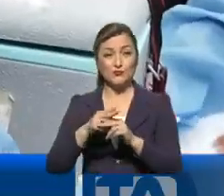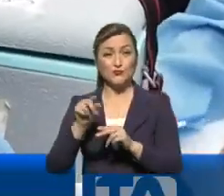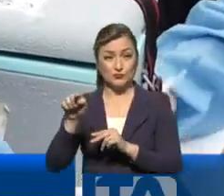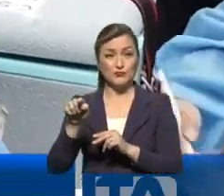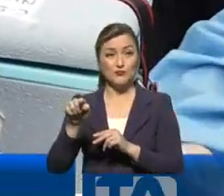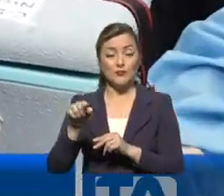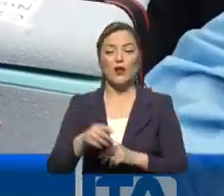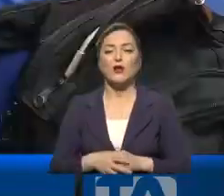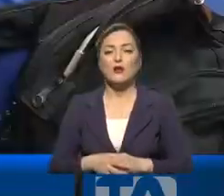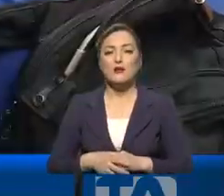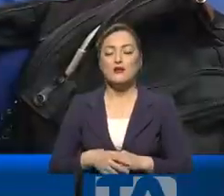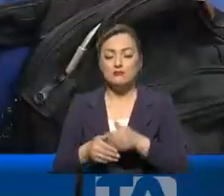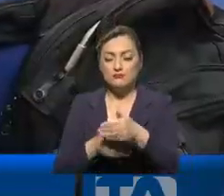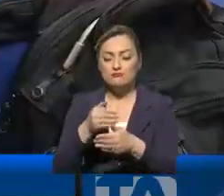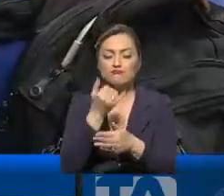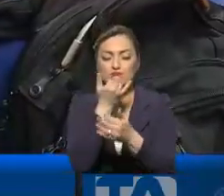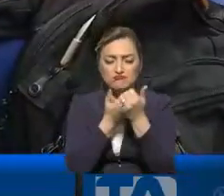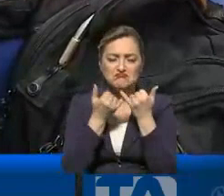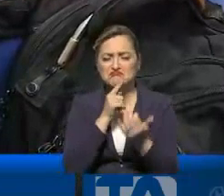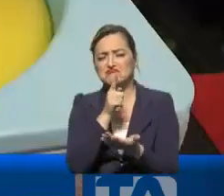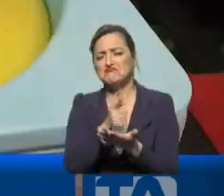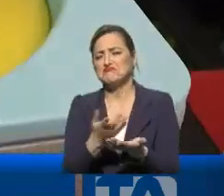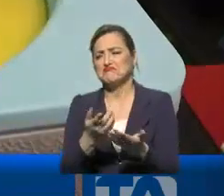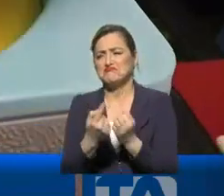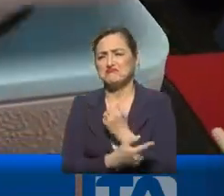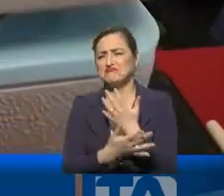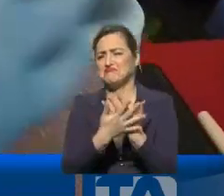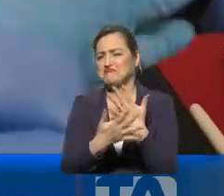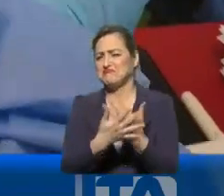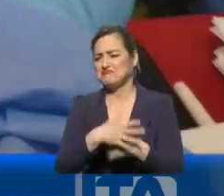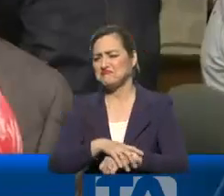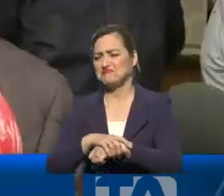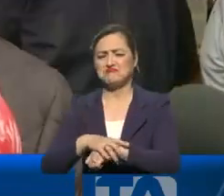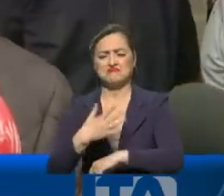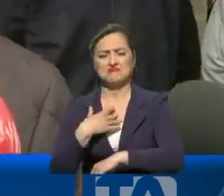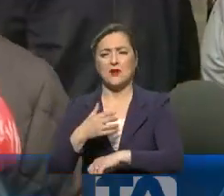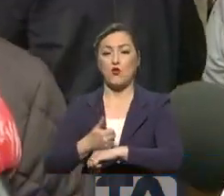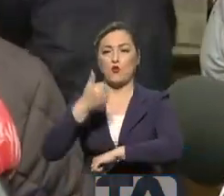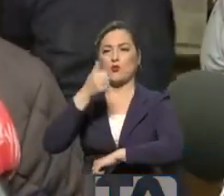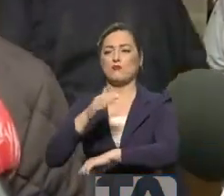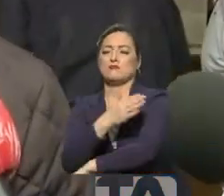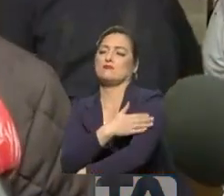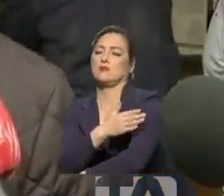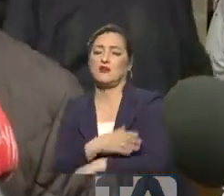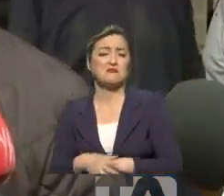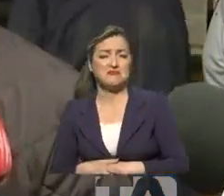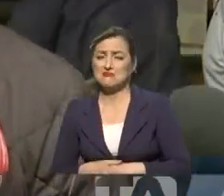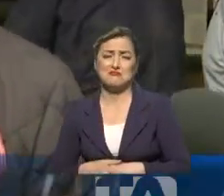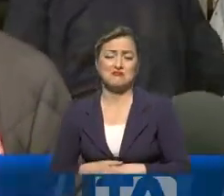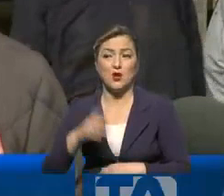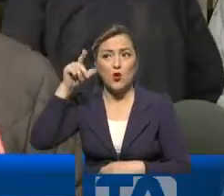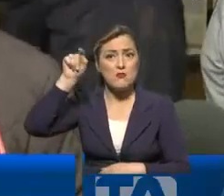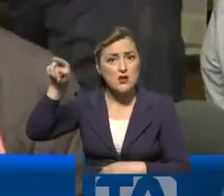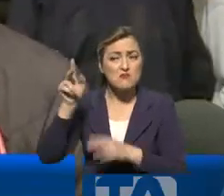cometieron ciertos errores en el proceso, no se configura el delito de tráfico de influencias. Desde el gobierno nacional se invitó a